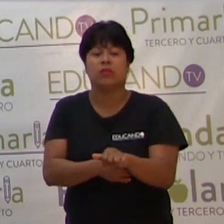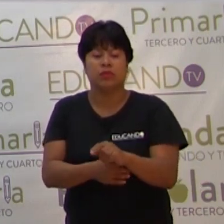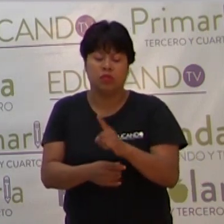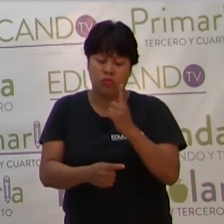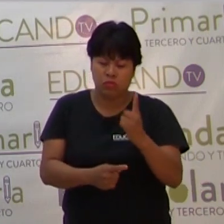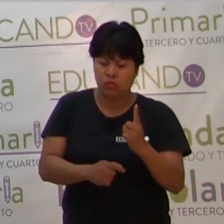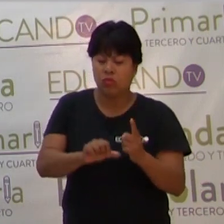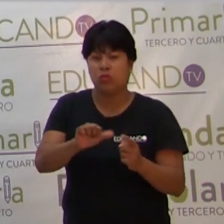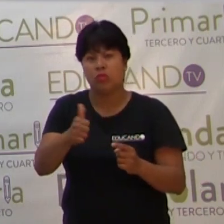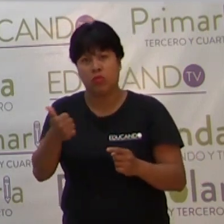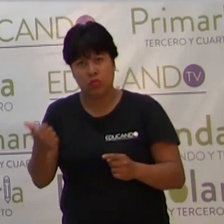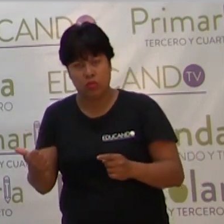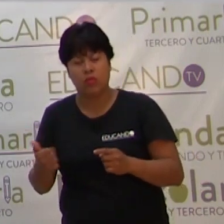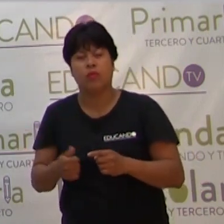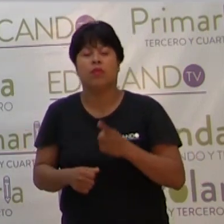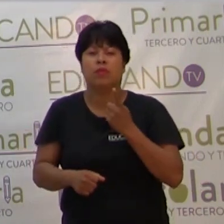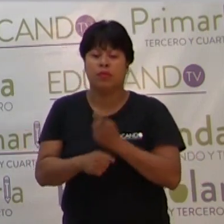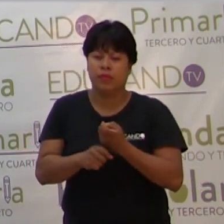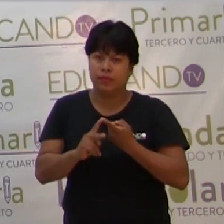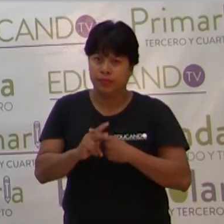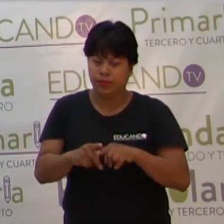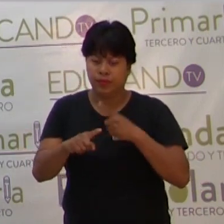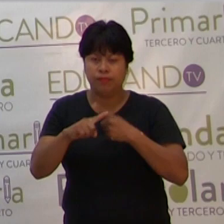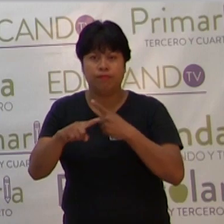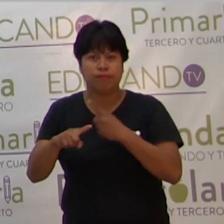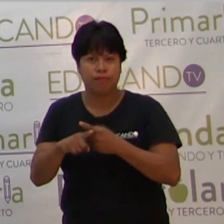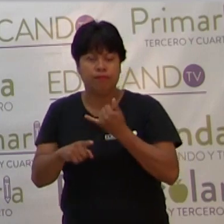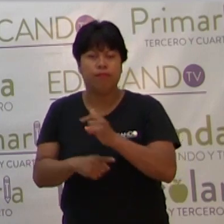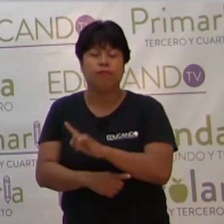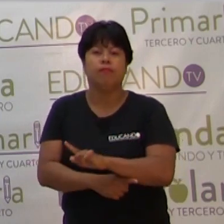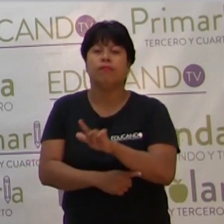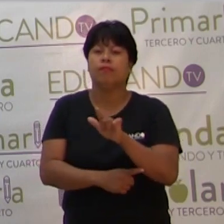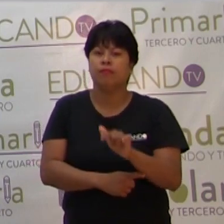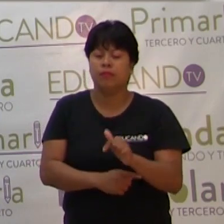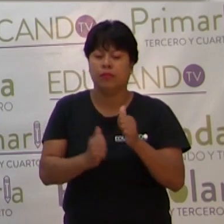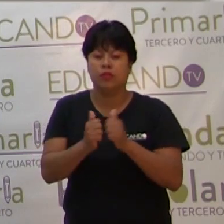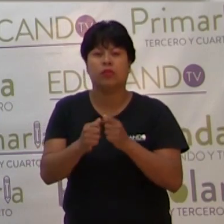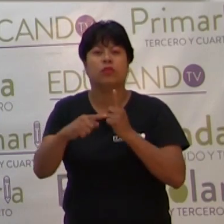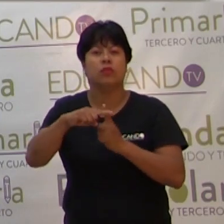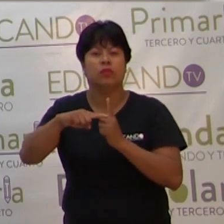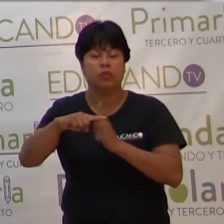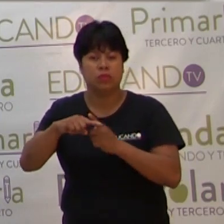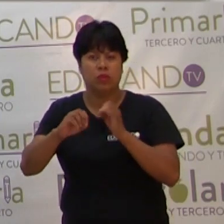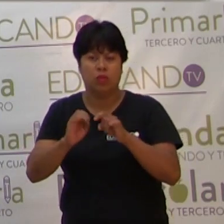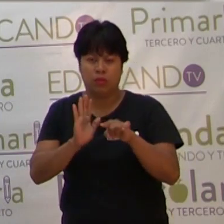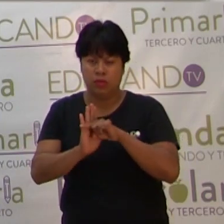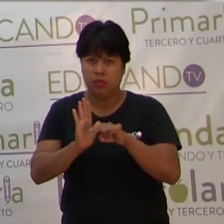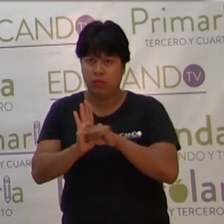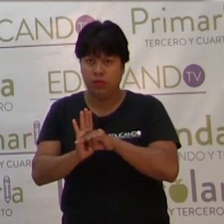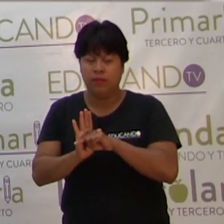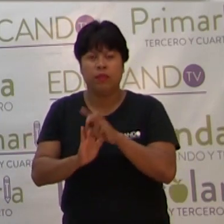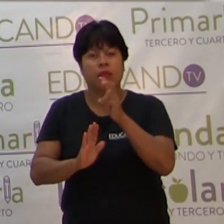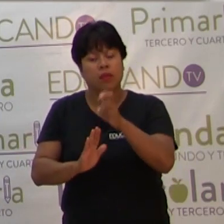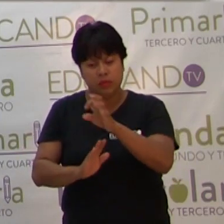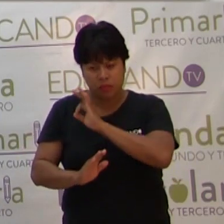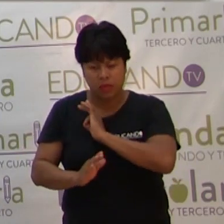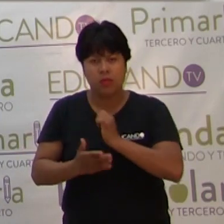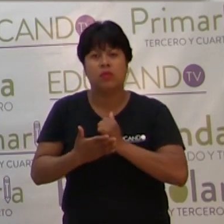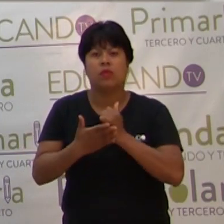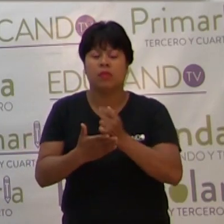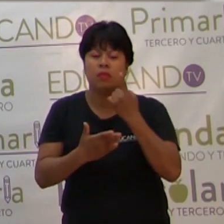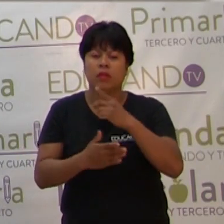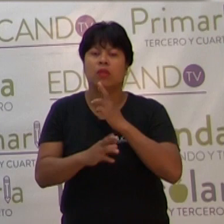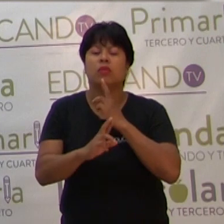otra. Y primero comenzando con la multiplicación y posteriormente con las sumas o las restas. Eso ayudaría a que tengas